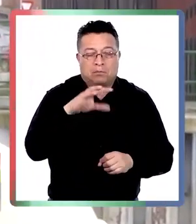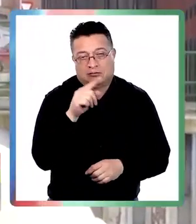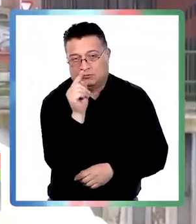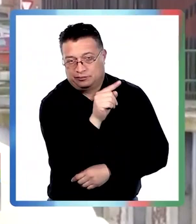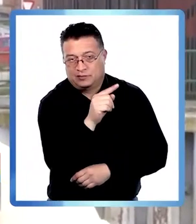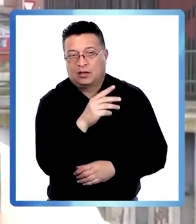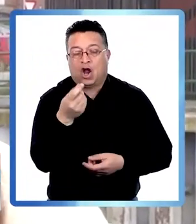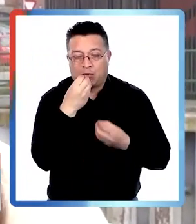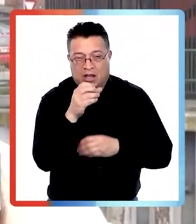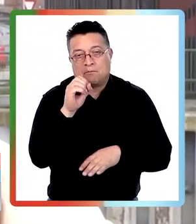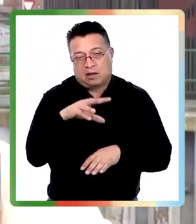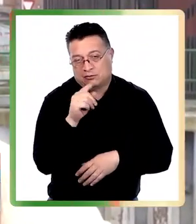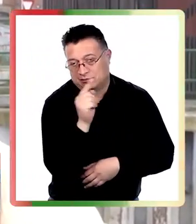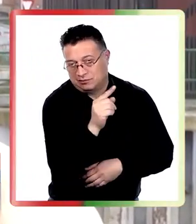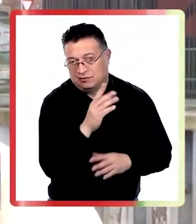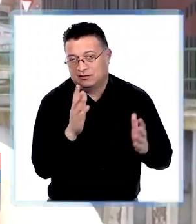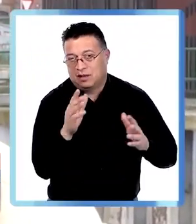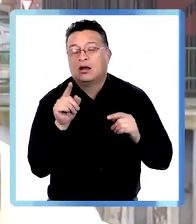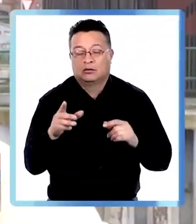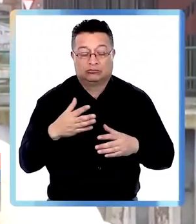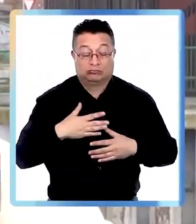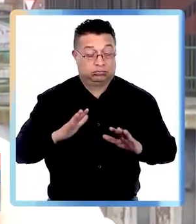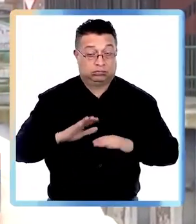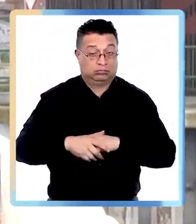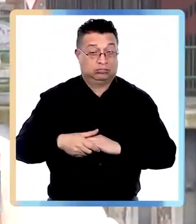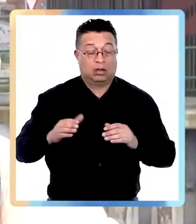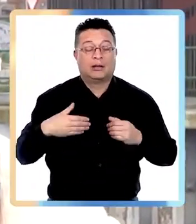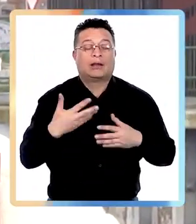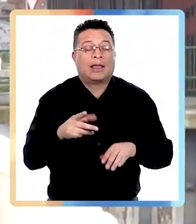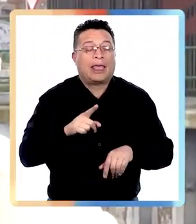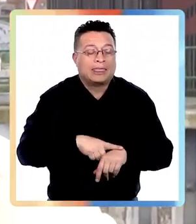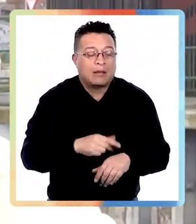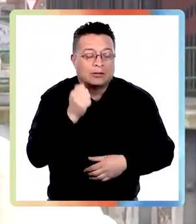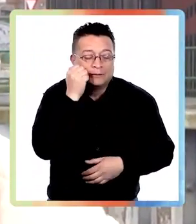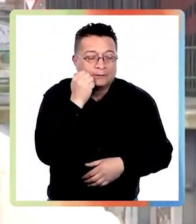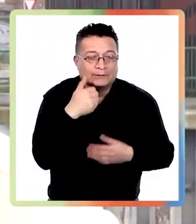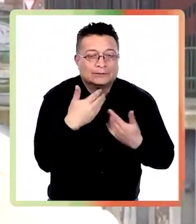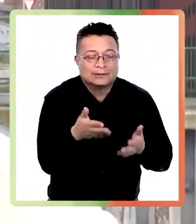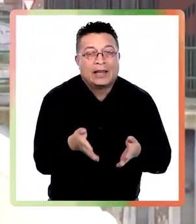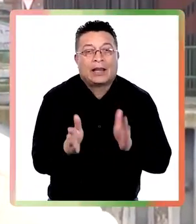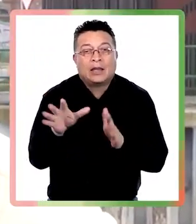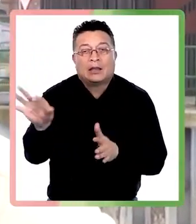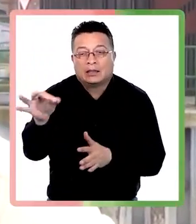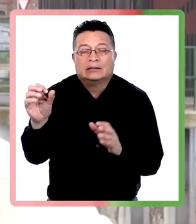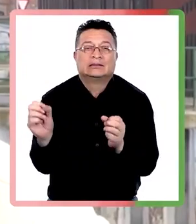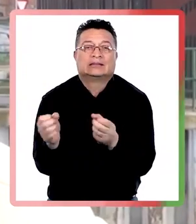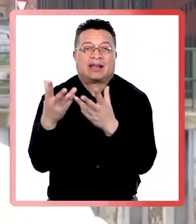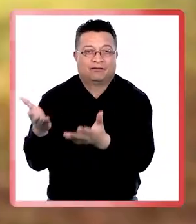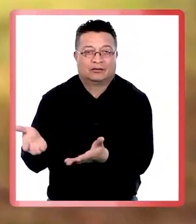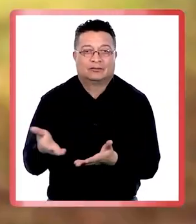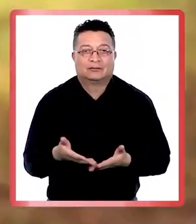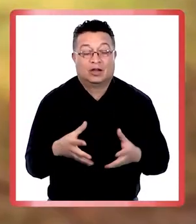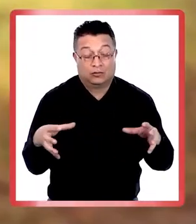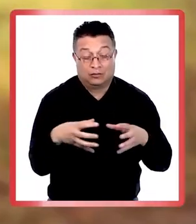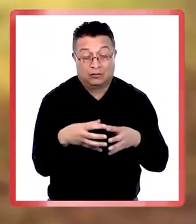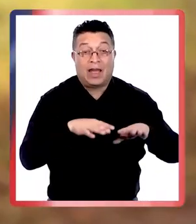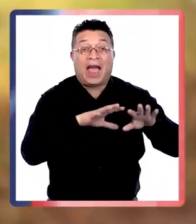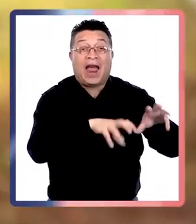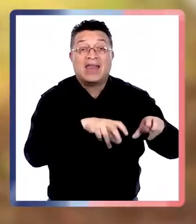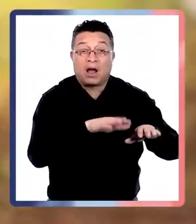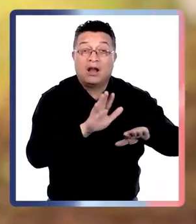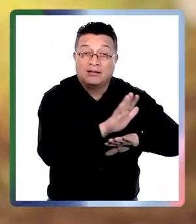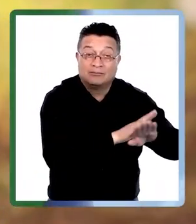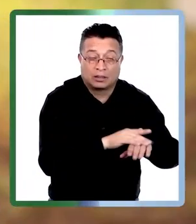veterinario, traslados, comida, pero es darle tiempo, amor a ese animal que se rescató de la calle. Desde las